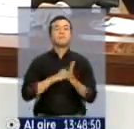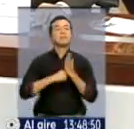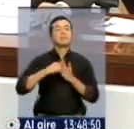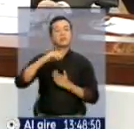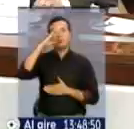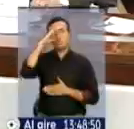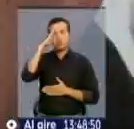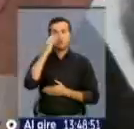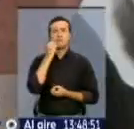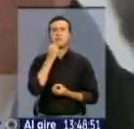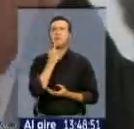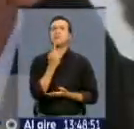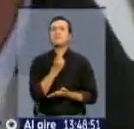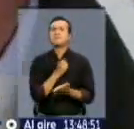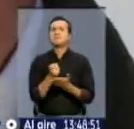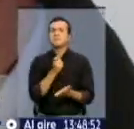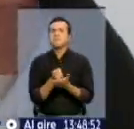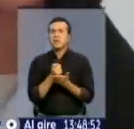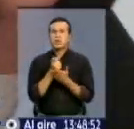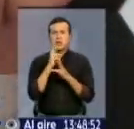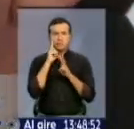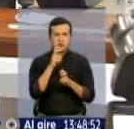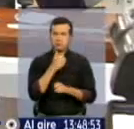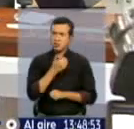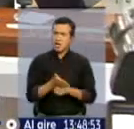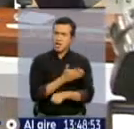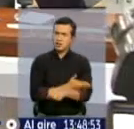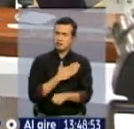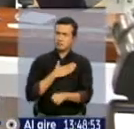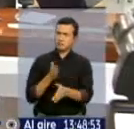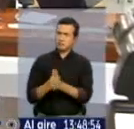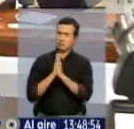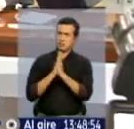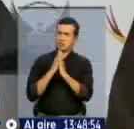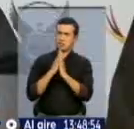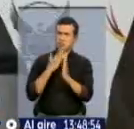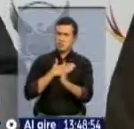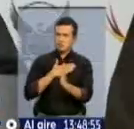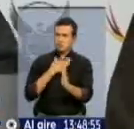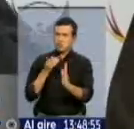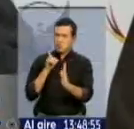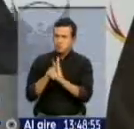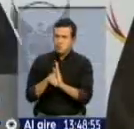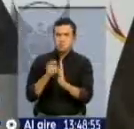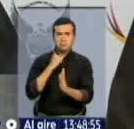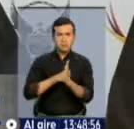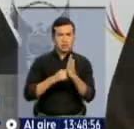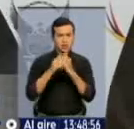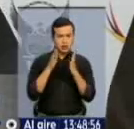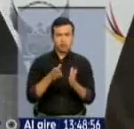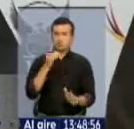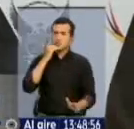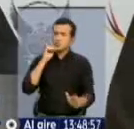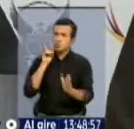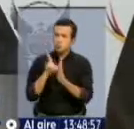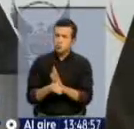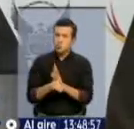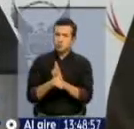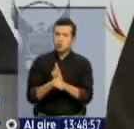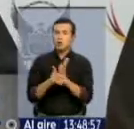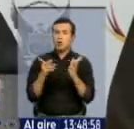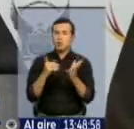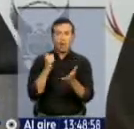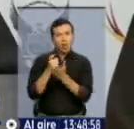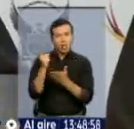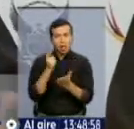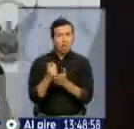Interior, hablar de presiones sobre una investigación que ellos mismos solicitaron les resulta ilógico. Desde el ministro pone la denuncia, no vamos a presionar para